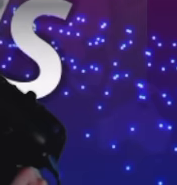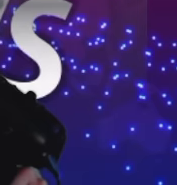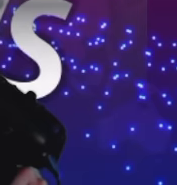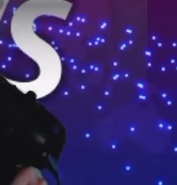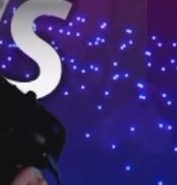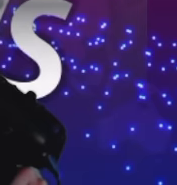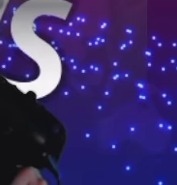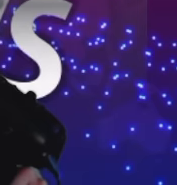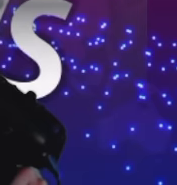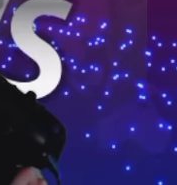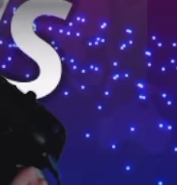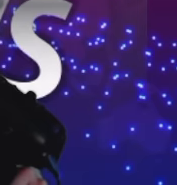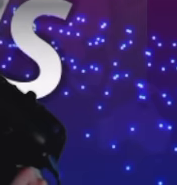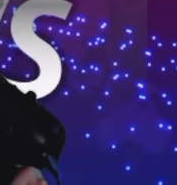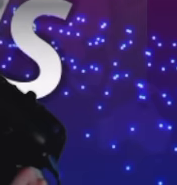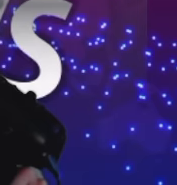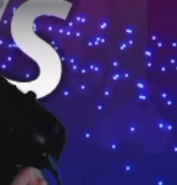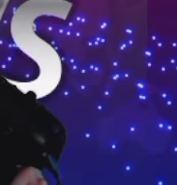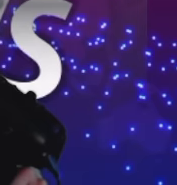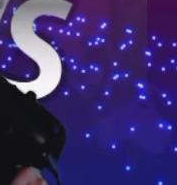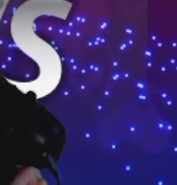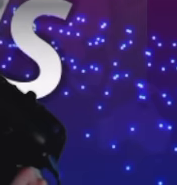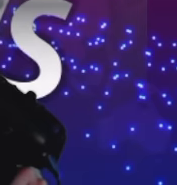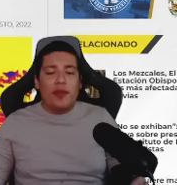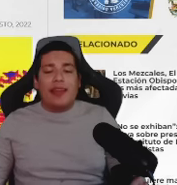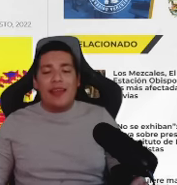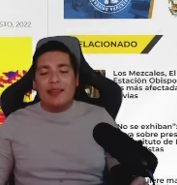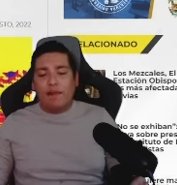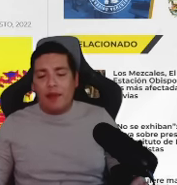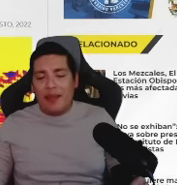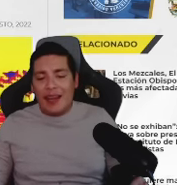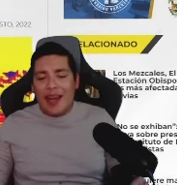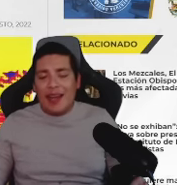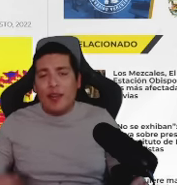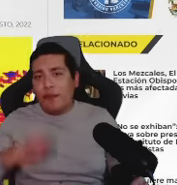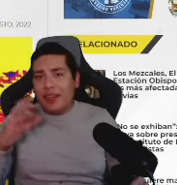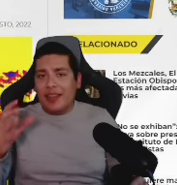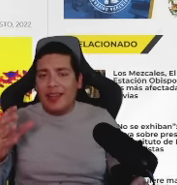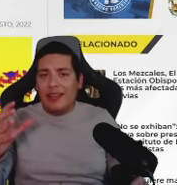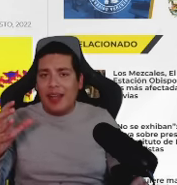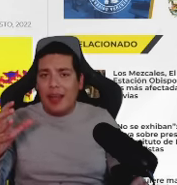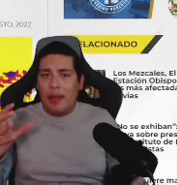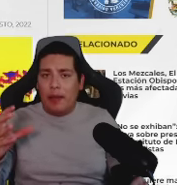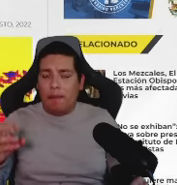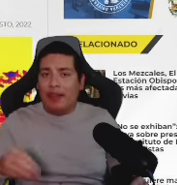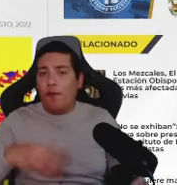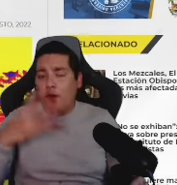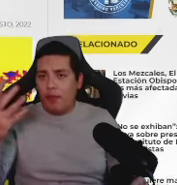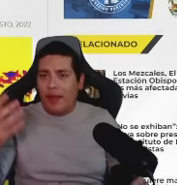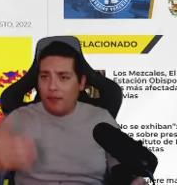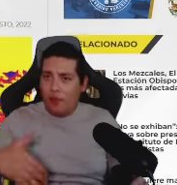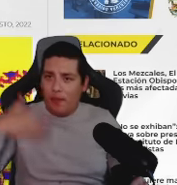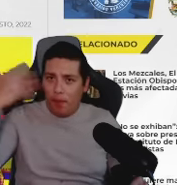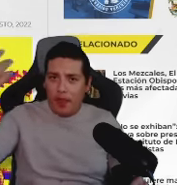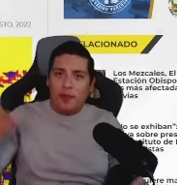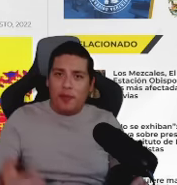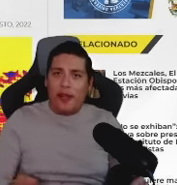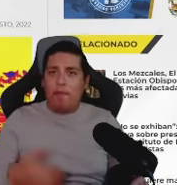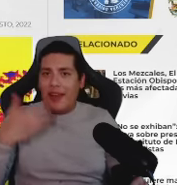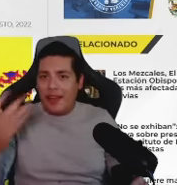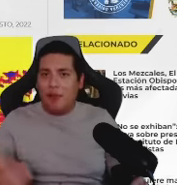campanita y ahora si pasemos a la información y es que familia netflix esta plataforma donde